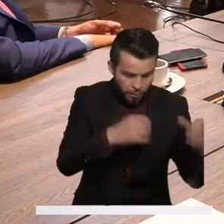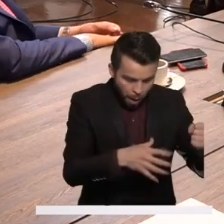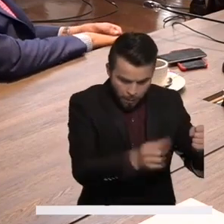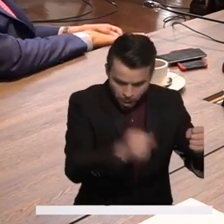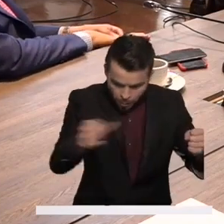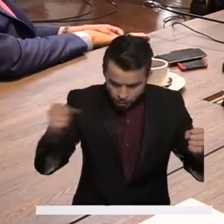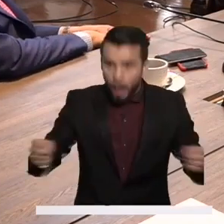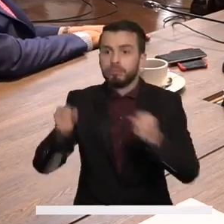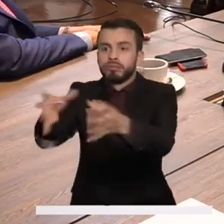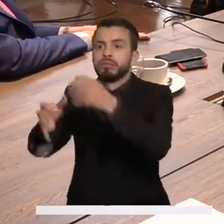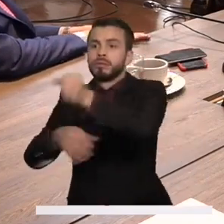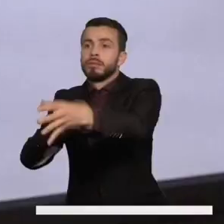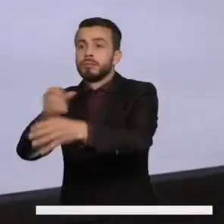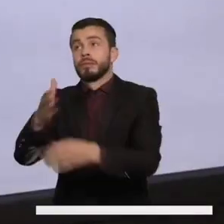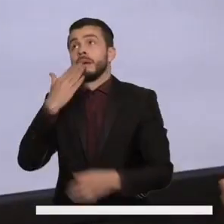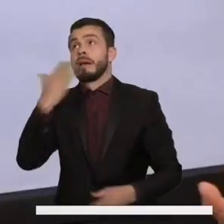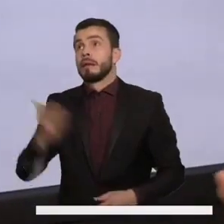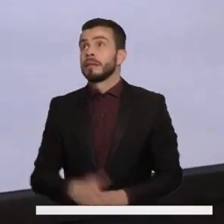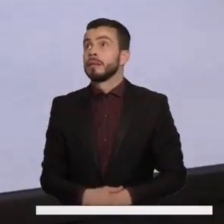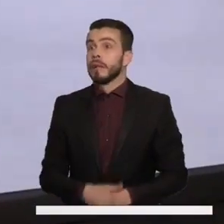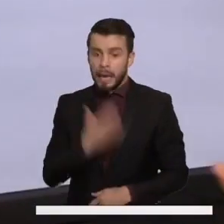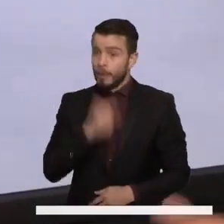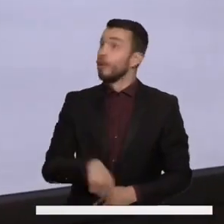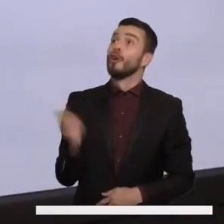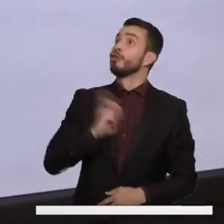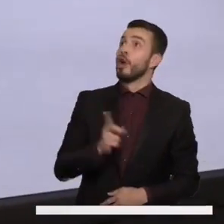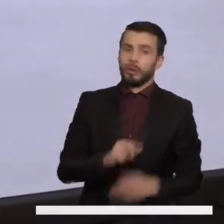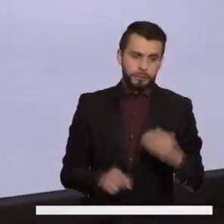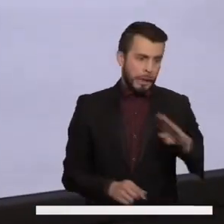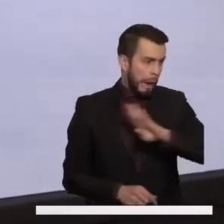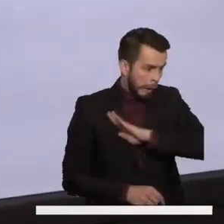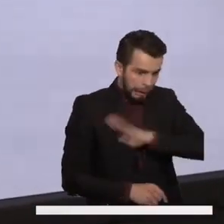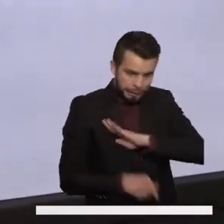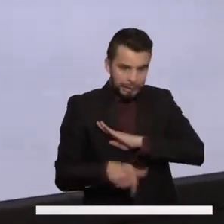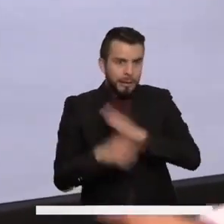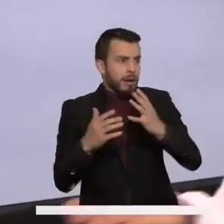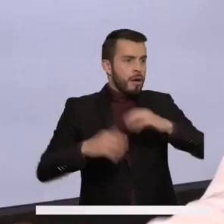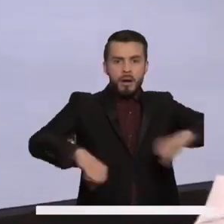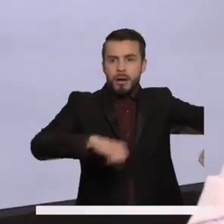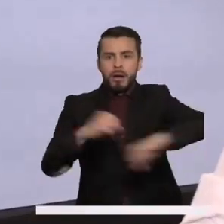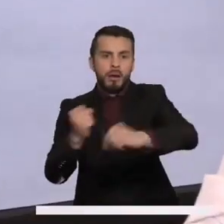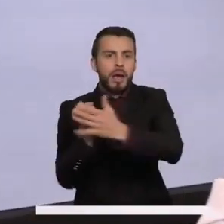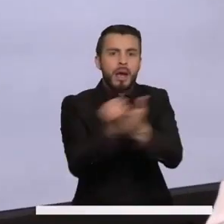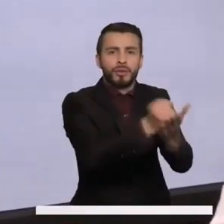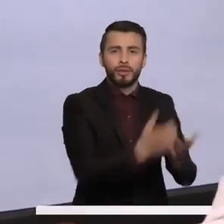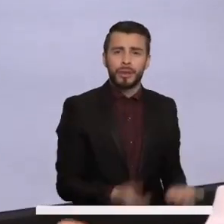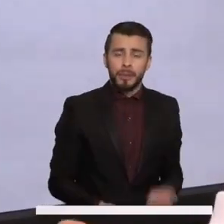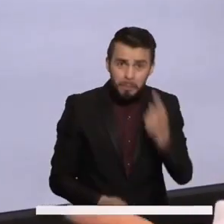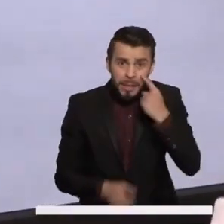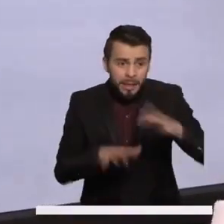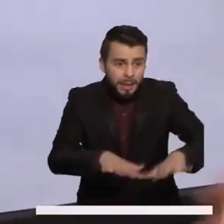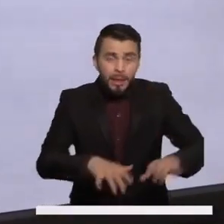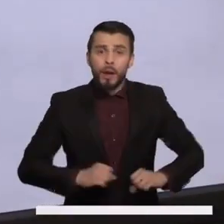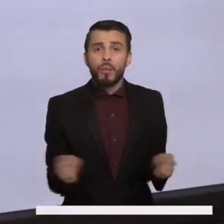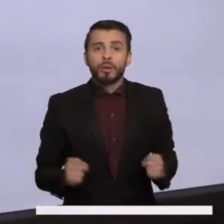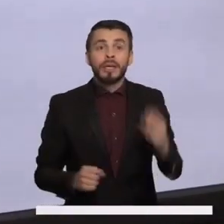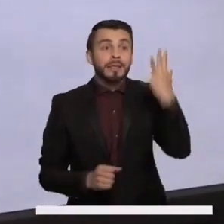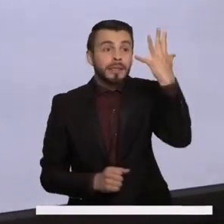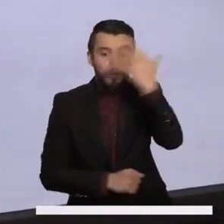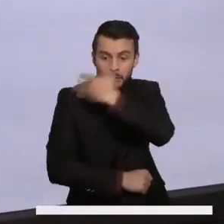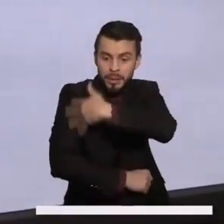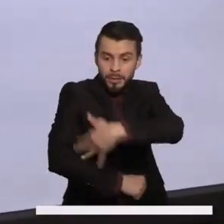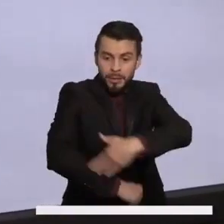nosotros y hay mucha gente meditando ayuda es que hay dos millones de familias 5 millones de personas en bogotá es también tanto